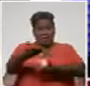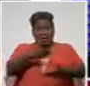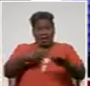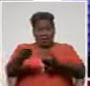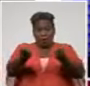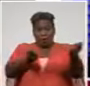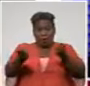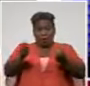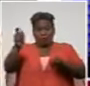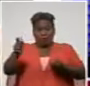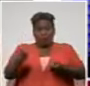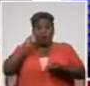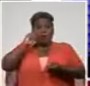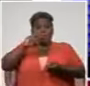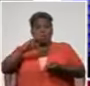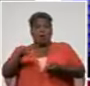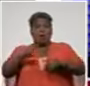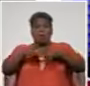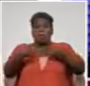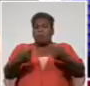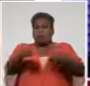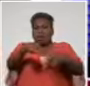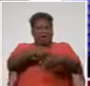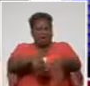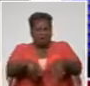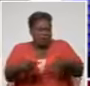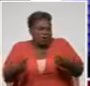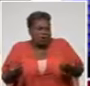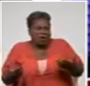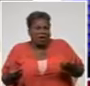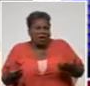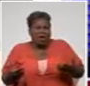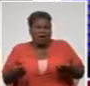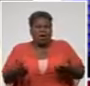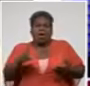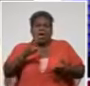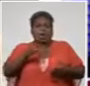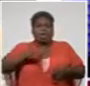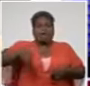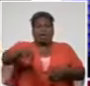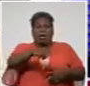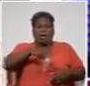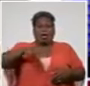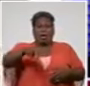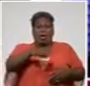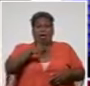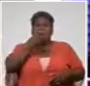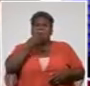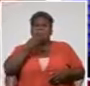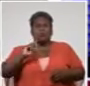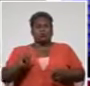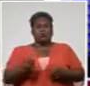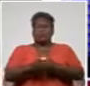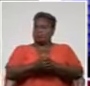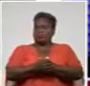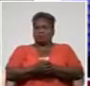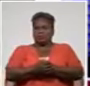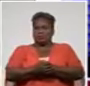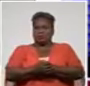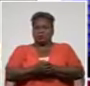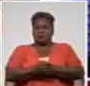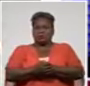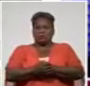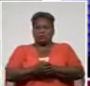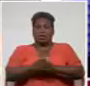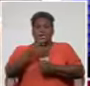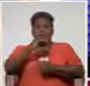buscar referencias de por qué se circula, hacer un llamado a que no debe circularse necesariamente, es decir, tratar de trabajar. No es